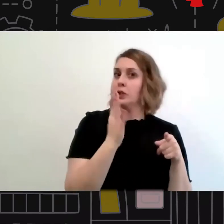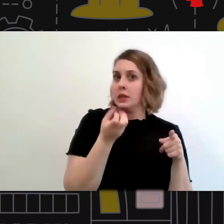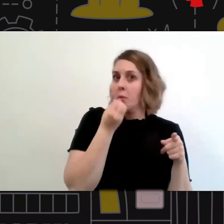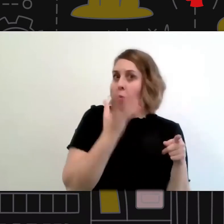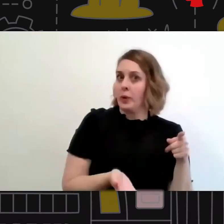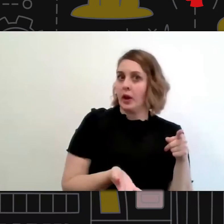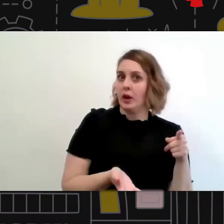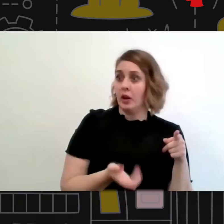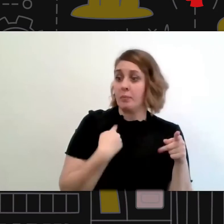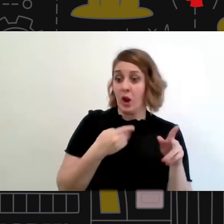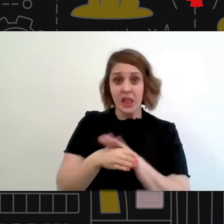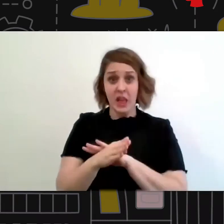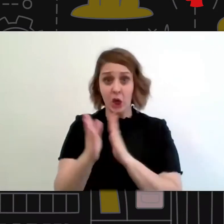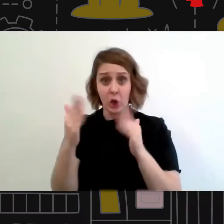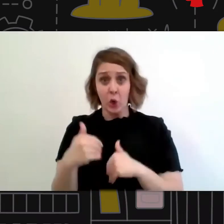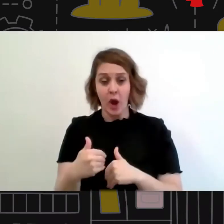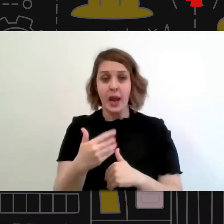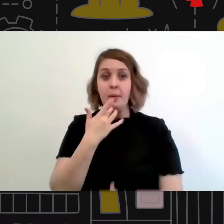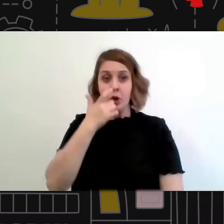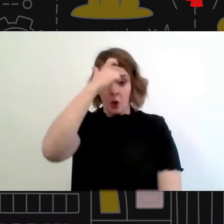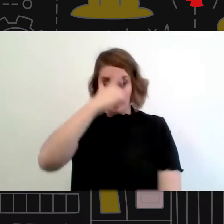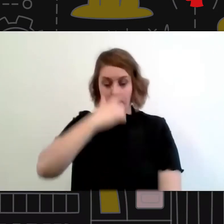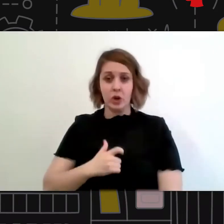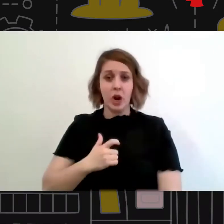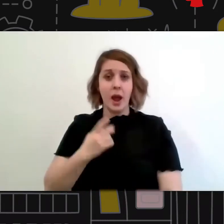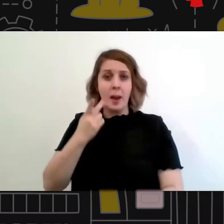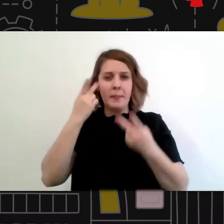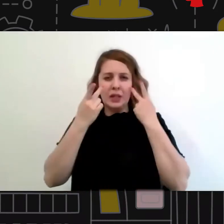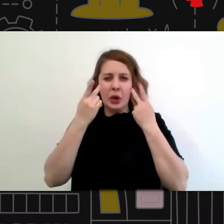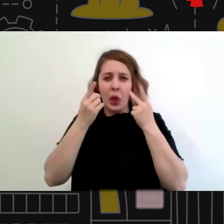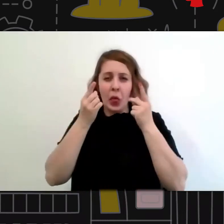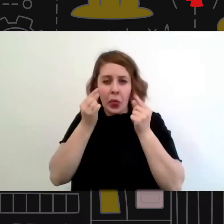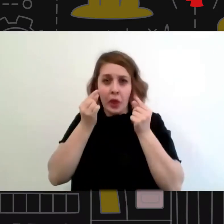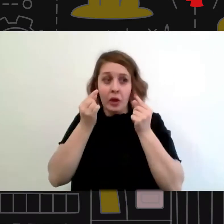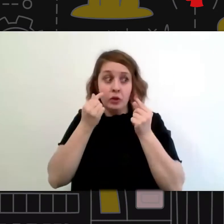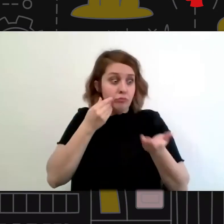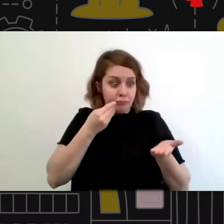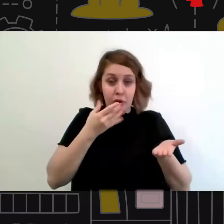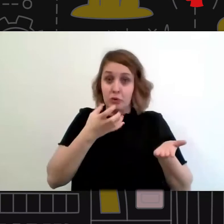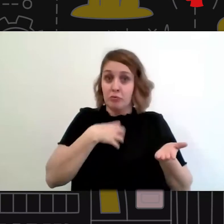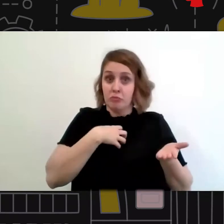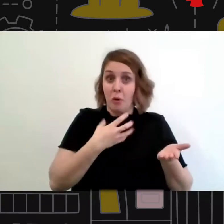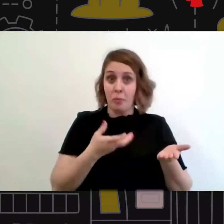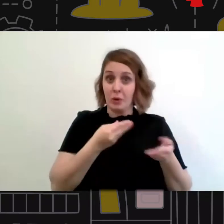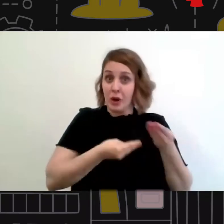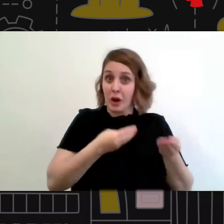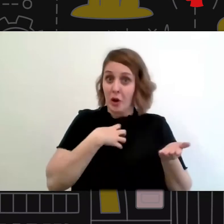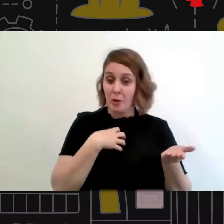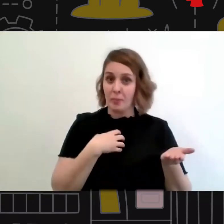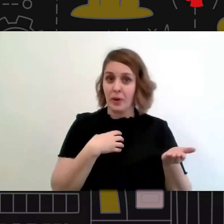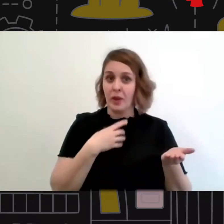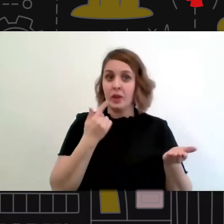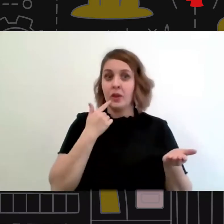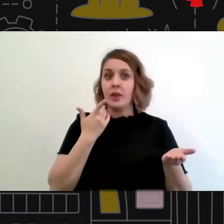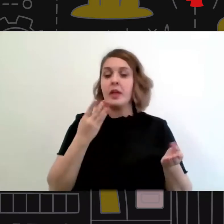tiene accesibilidad. Yo, que soy una persona con baja visión, no podré utilizarla. Por lo tanto, tenemos que incluir las preferencias